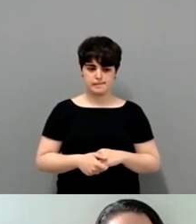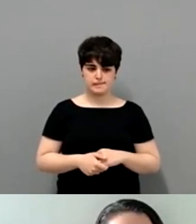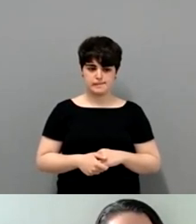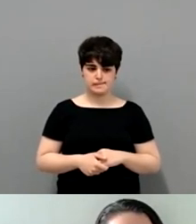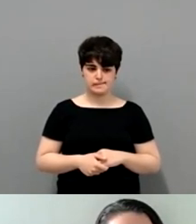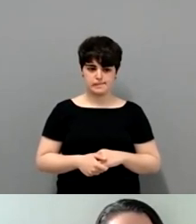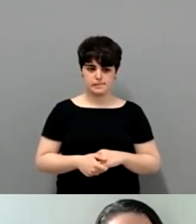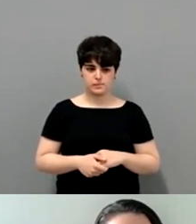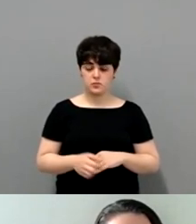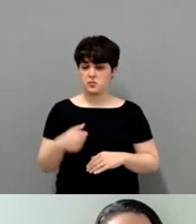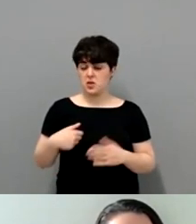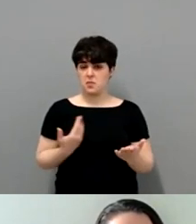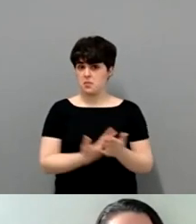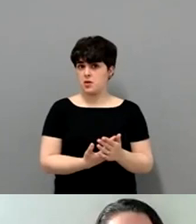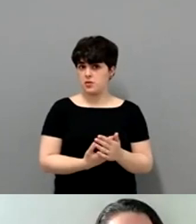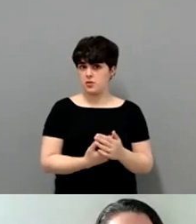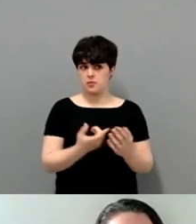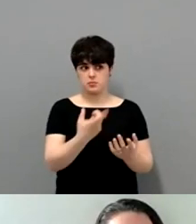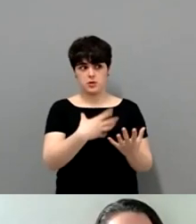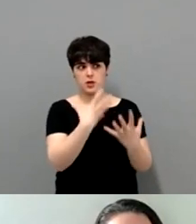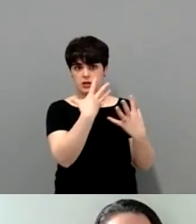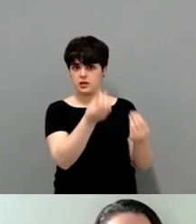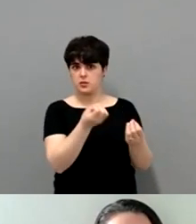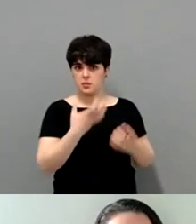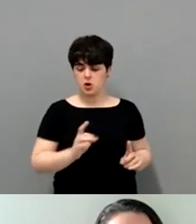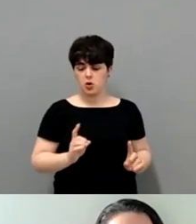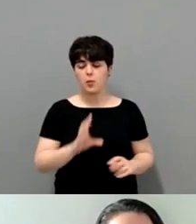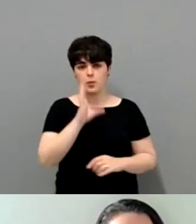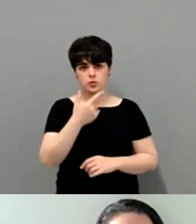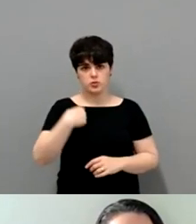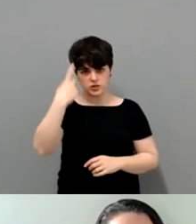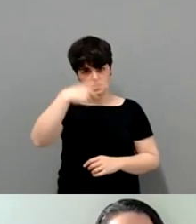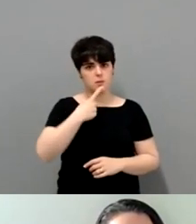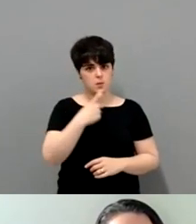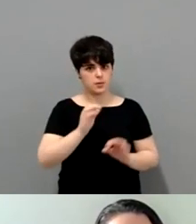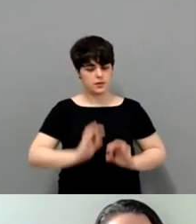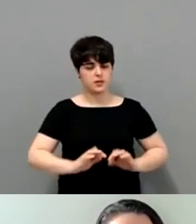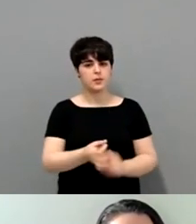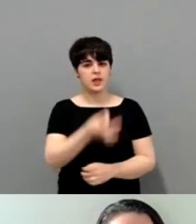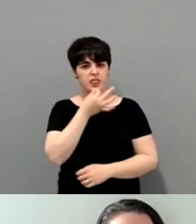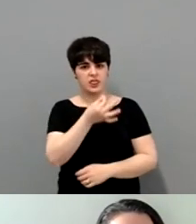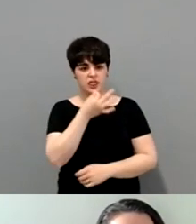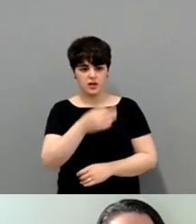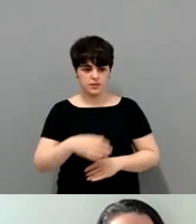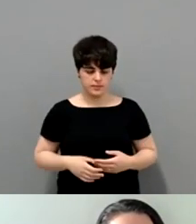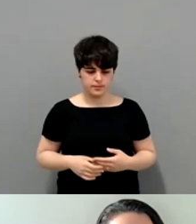Yo no pido que nadie me entienda porque soy consciente de mis dificultades de